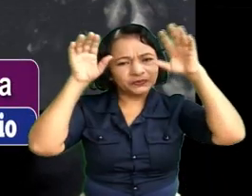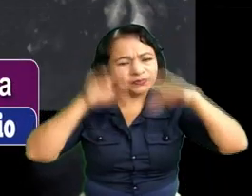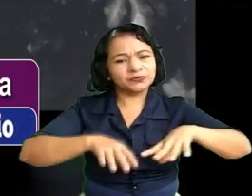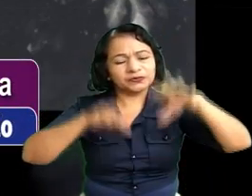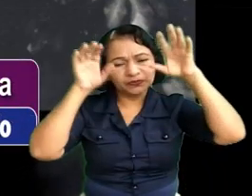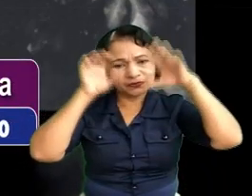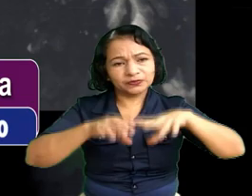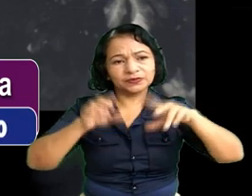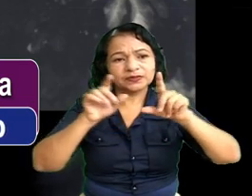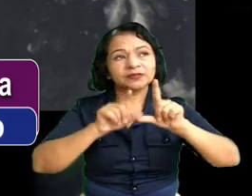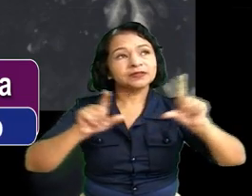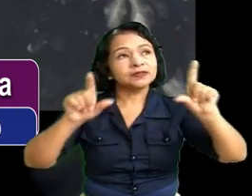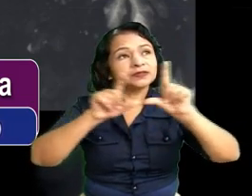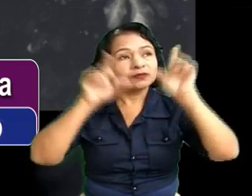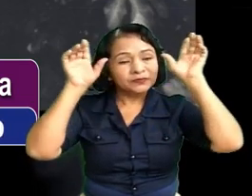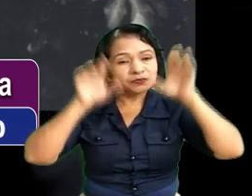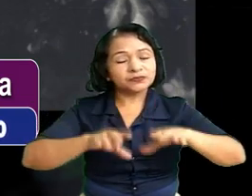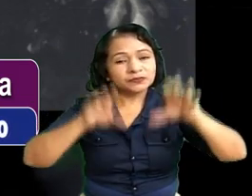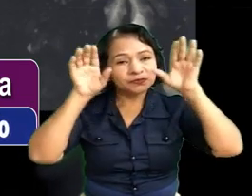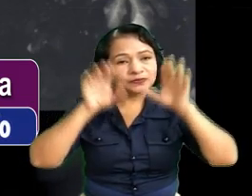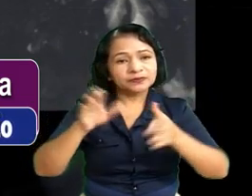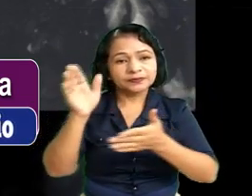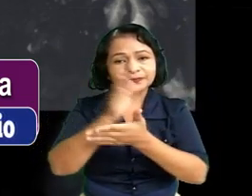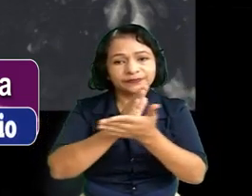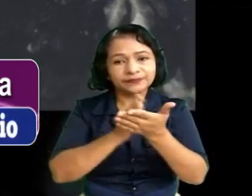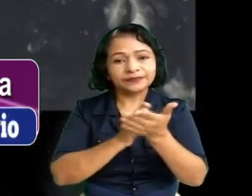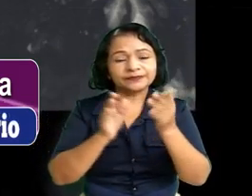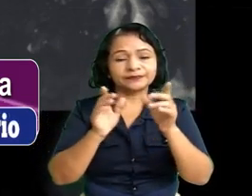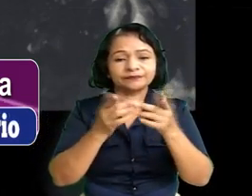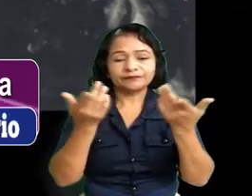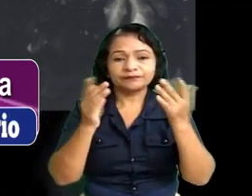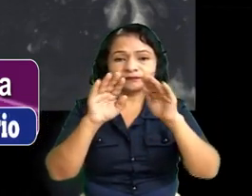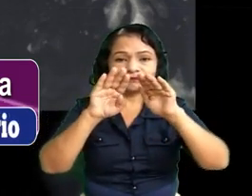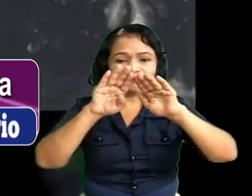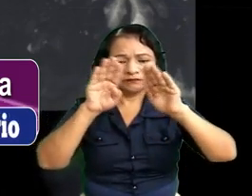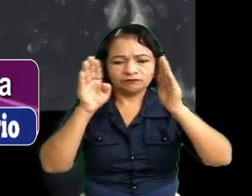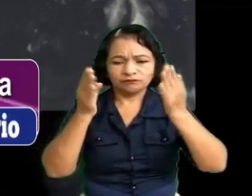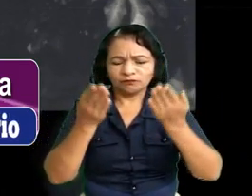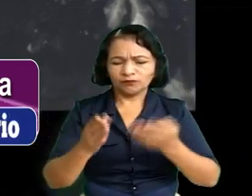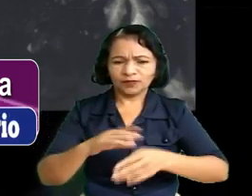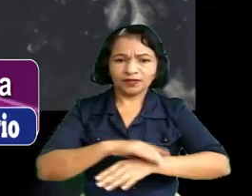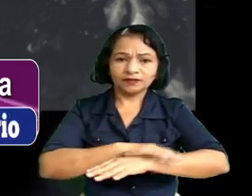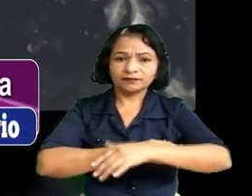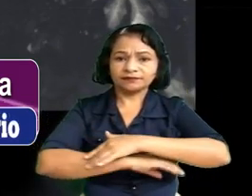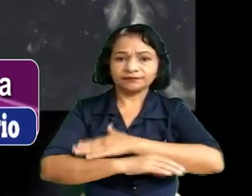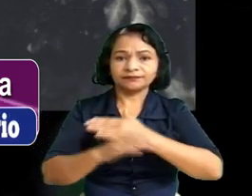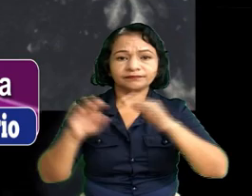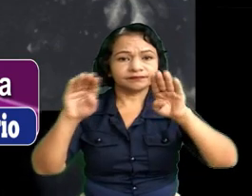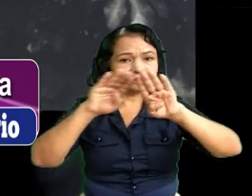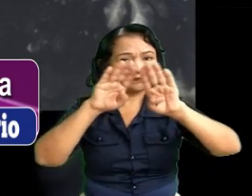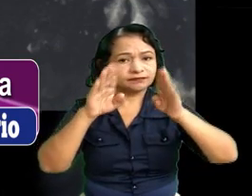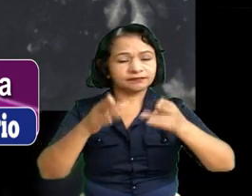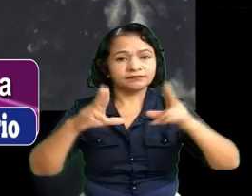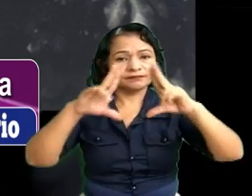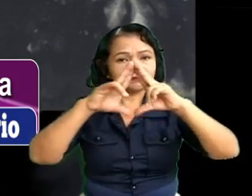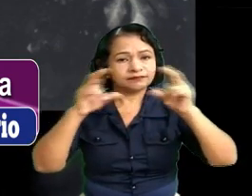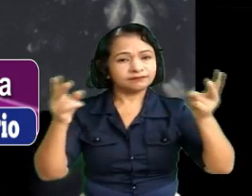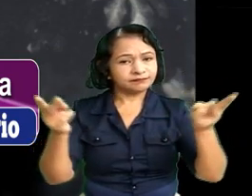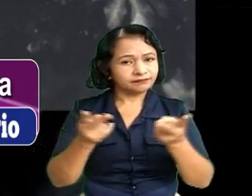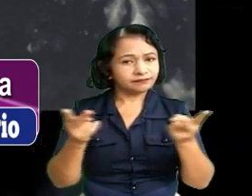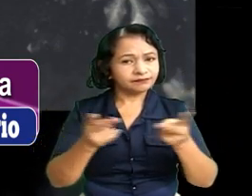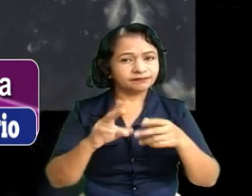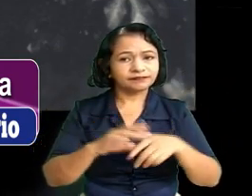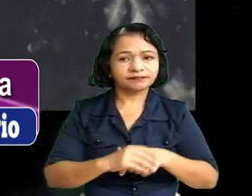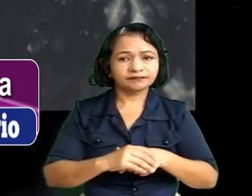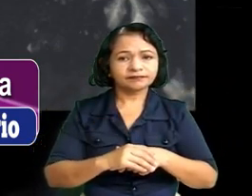lluviosas. Y ahí está precisamente alguna de los espacios. Y esa valentía de Blanca a nosotras las mujeres nicaragüenses y creo